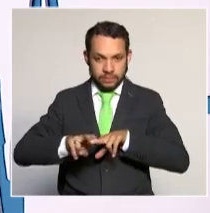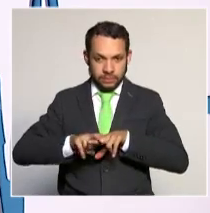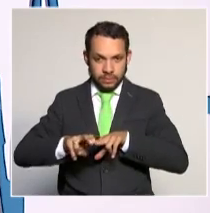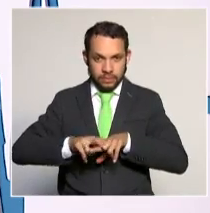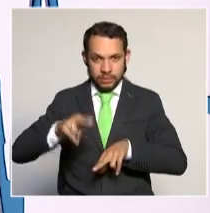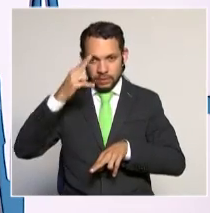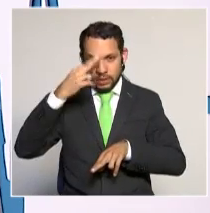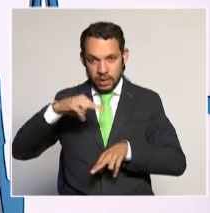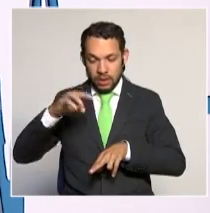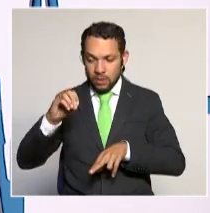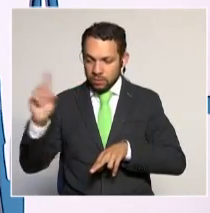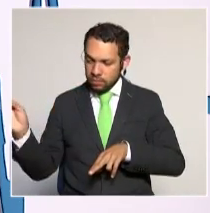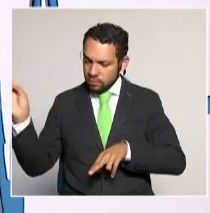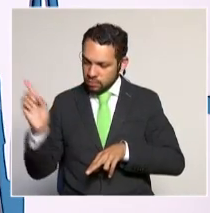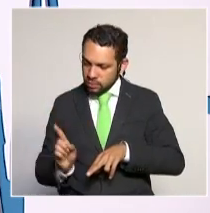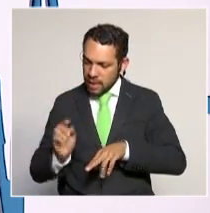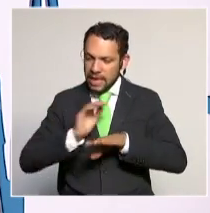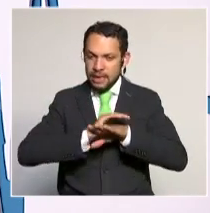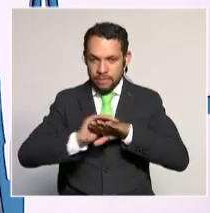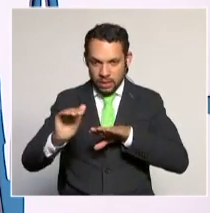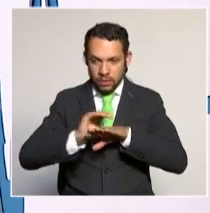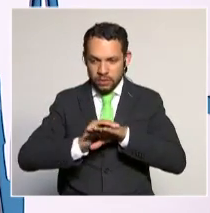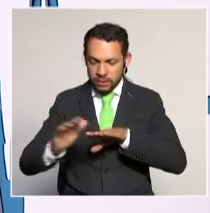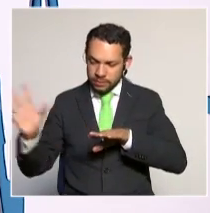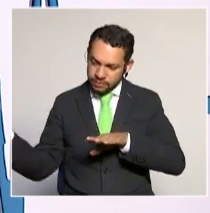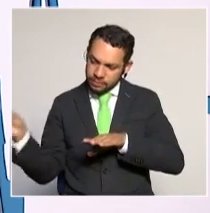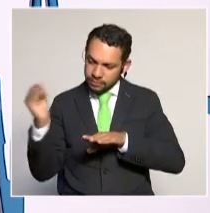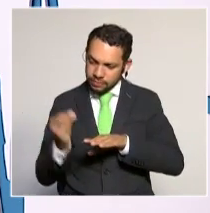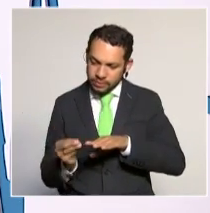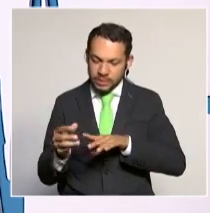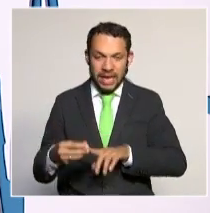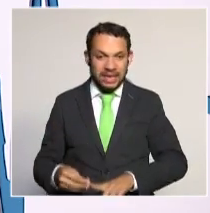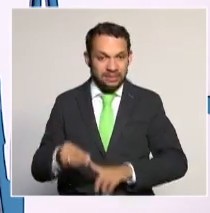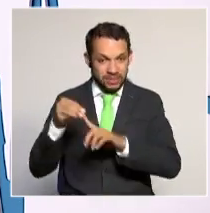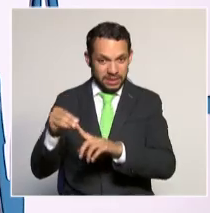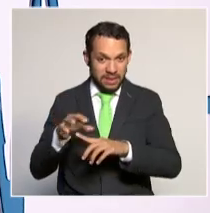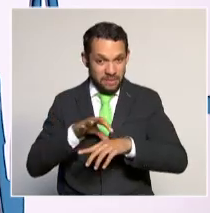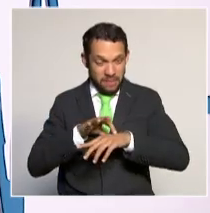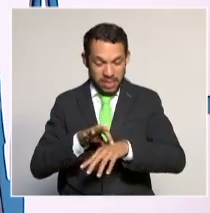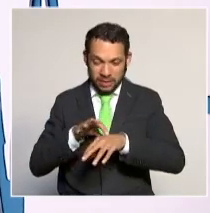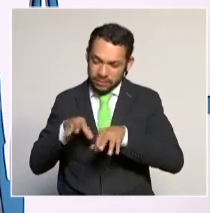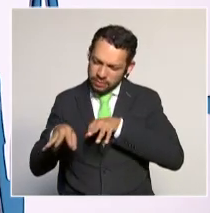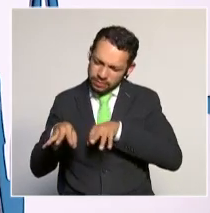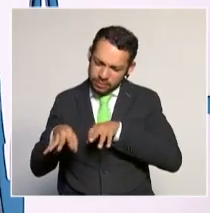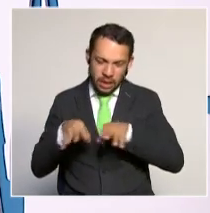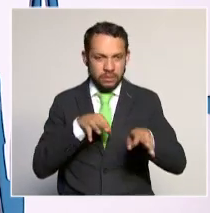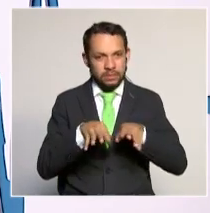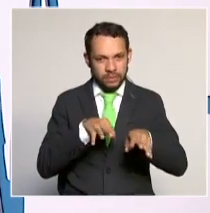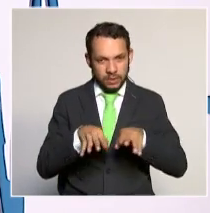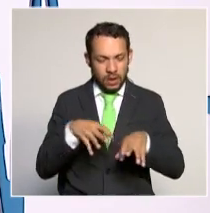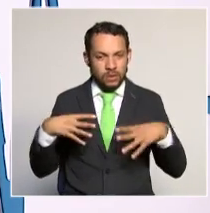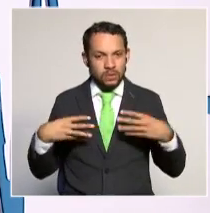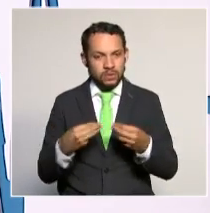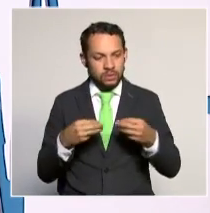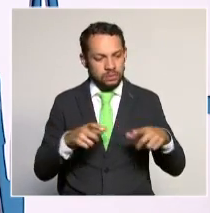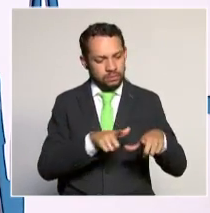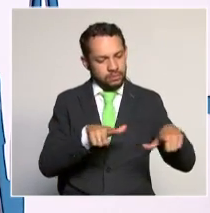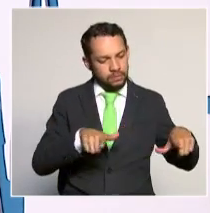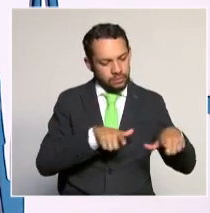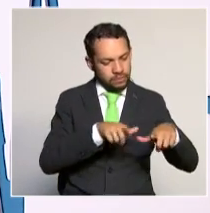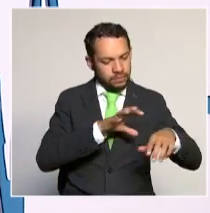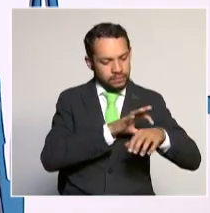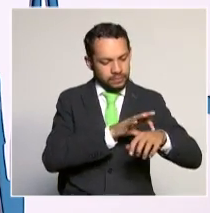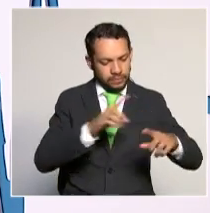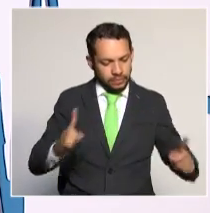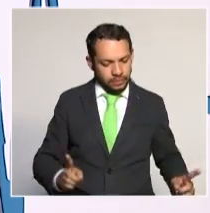traer invitados y traer especialistas de muchas partes, porque lo que vemos en consulta, queremos que ustedes